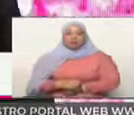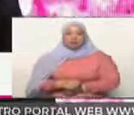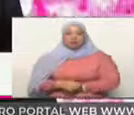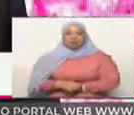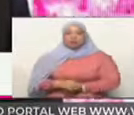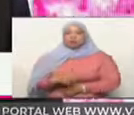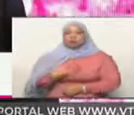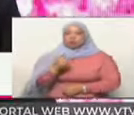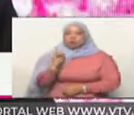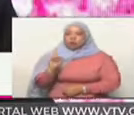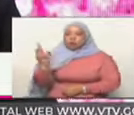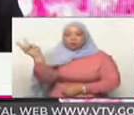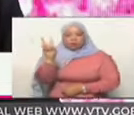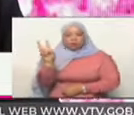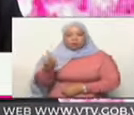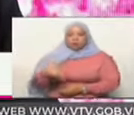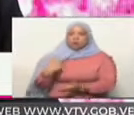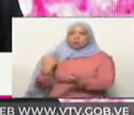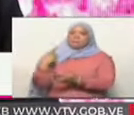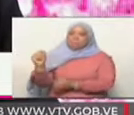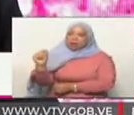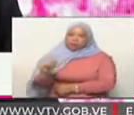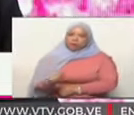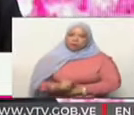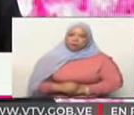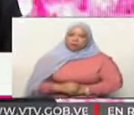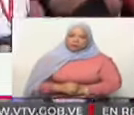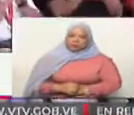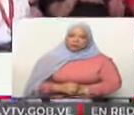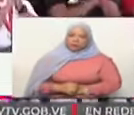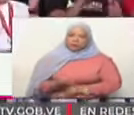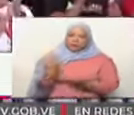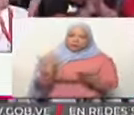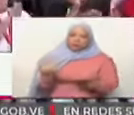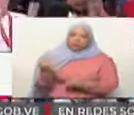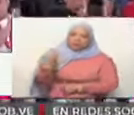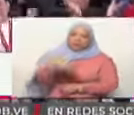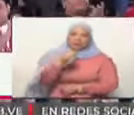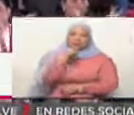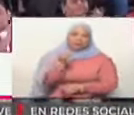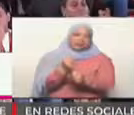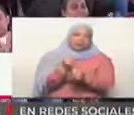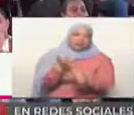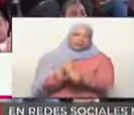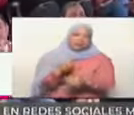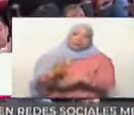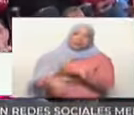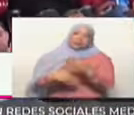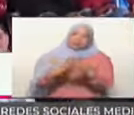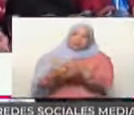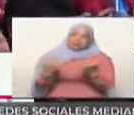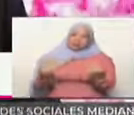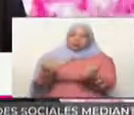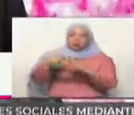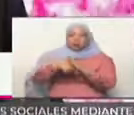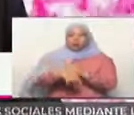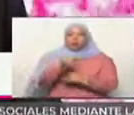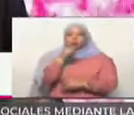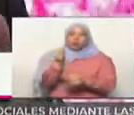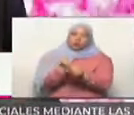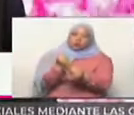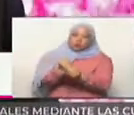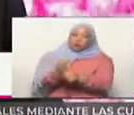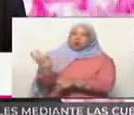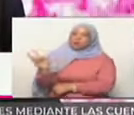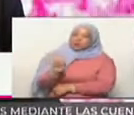puede ir para allá voy. ¿Ah? Ahora seremos más rebeldes para ir a profundizar los lazos con los